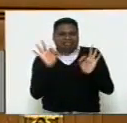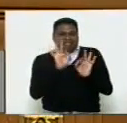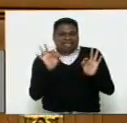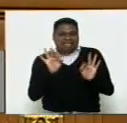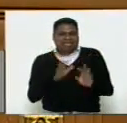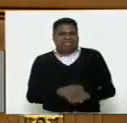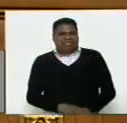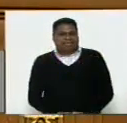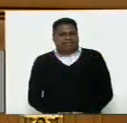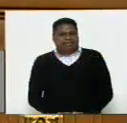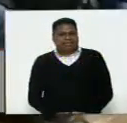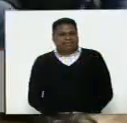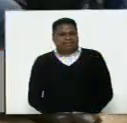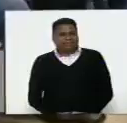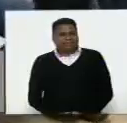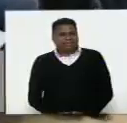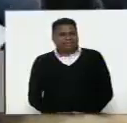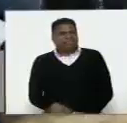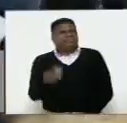Ese grado de